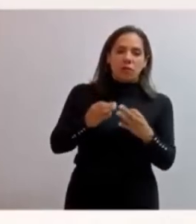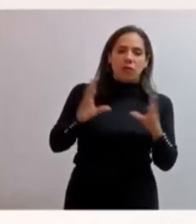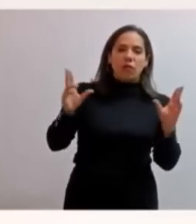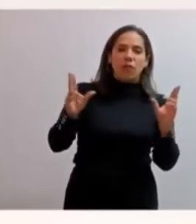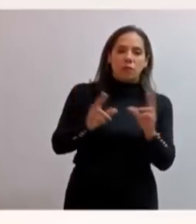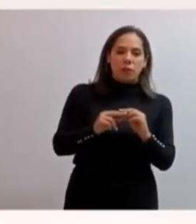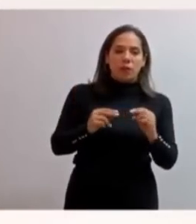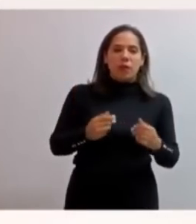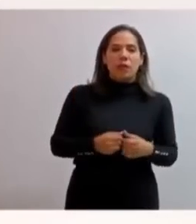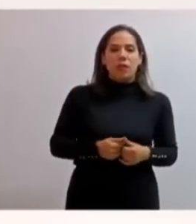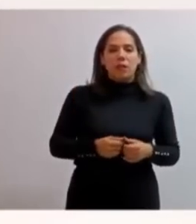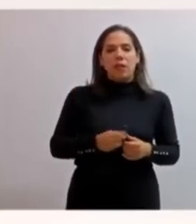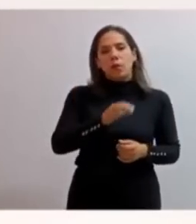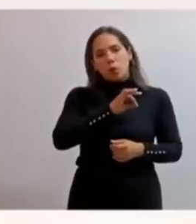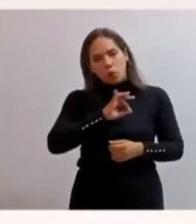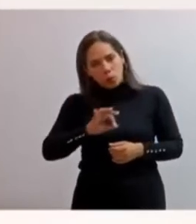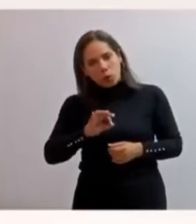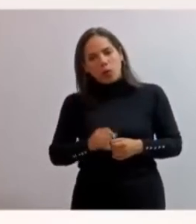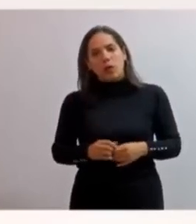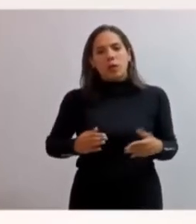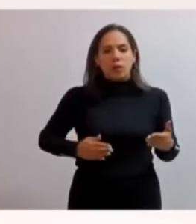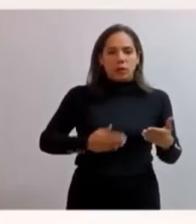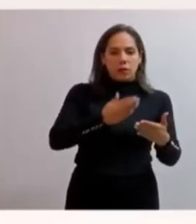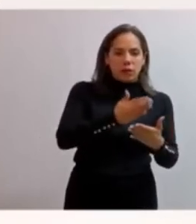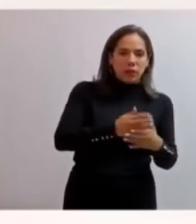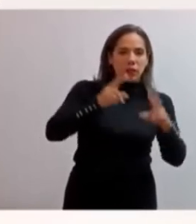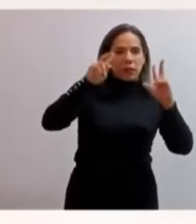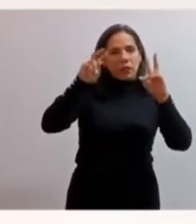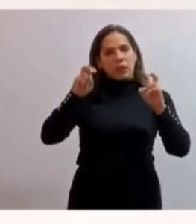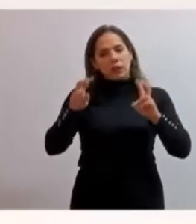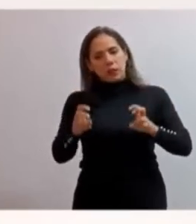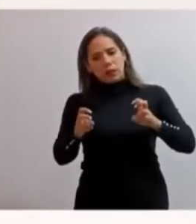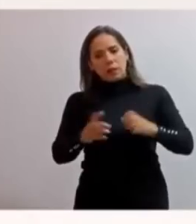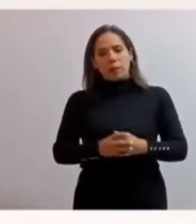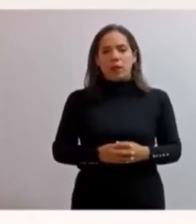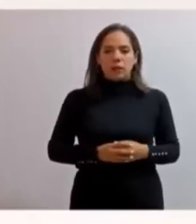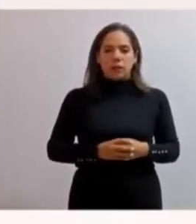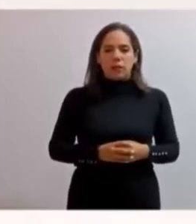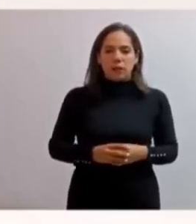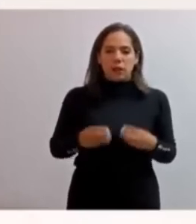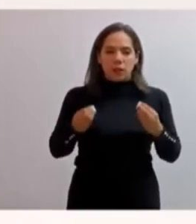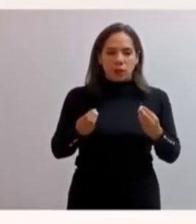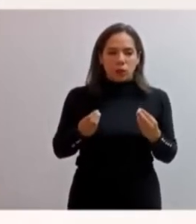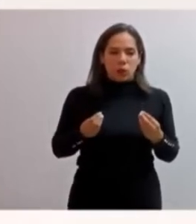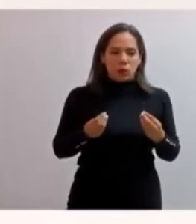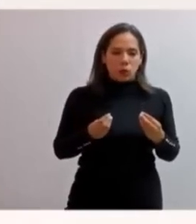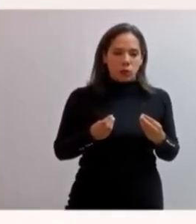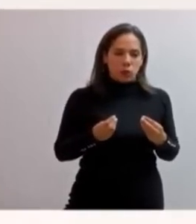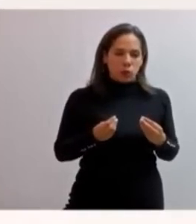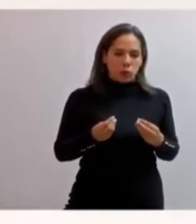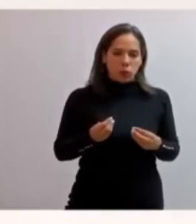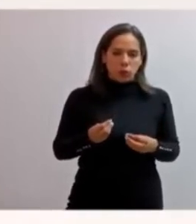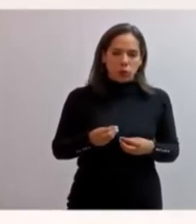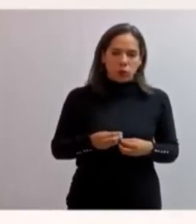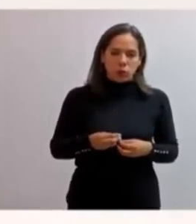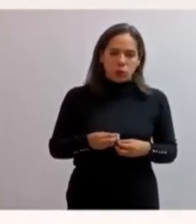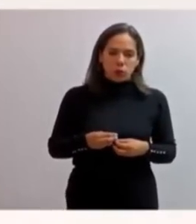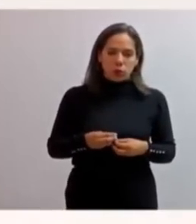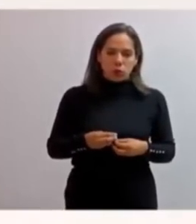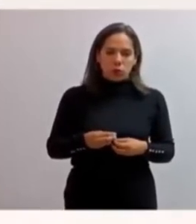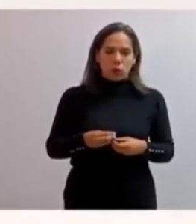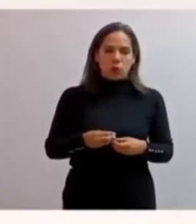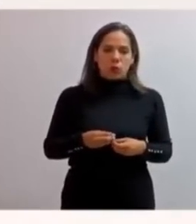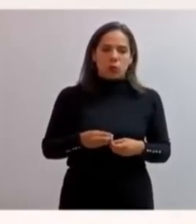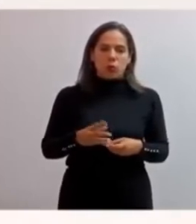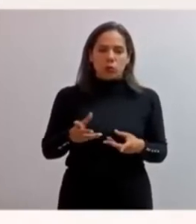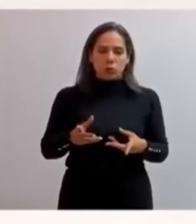acotado, que en ocasiones aborda muchas temáticas porque son muchos los temas de los cuales tienen que ocuparse